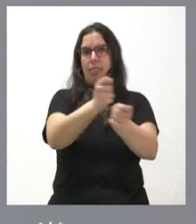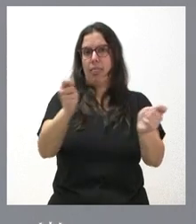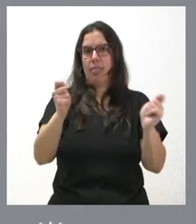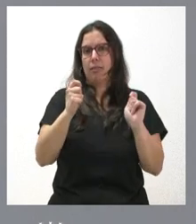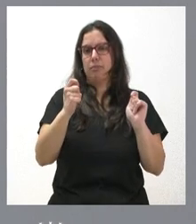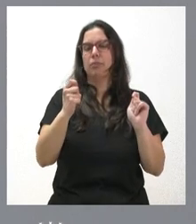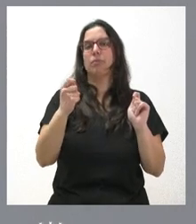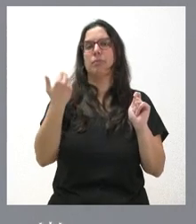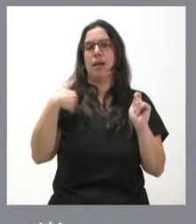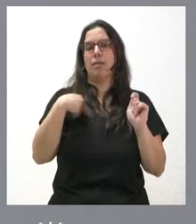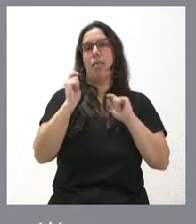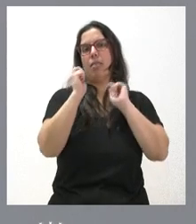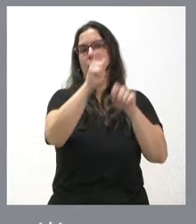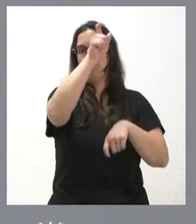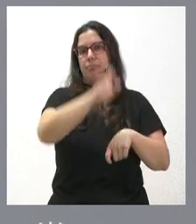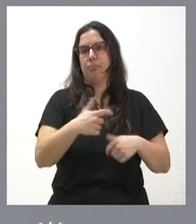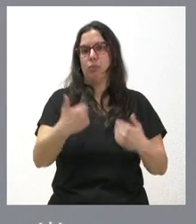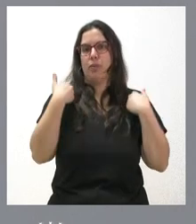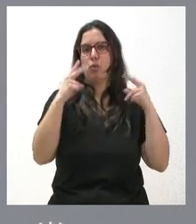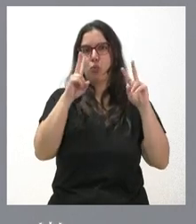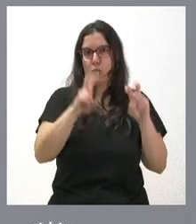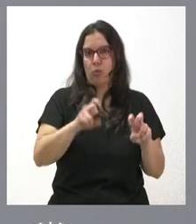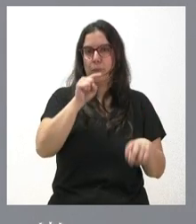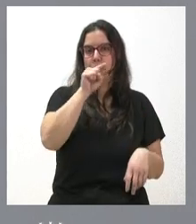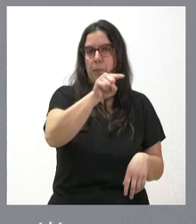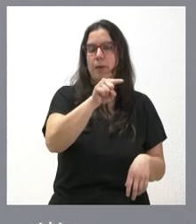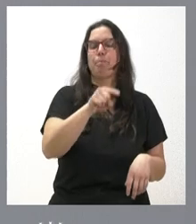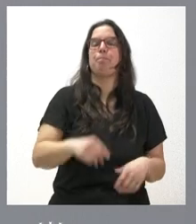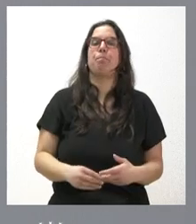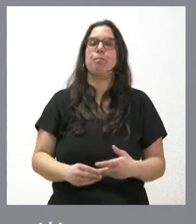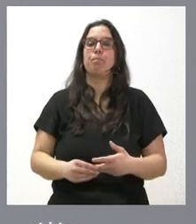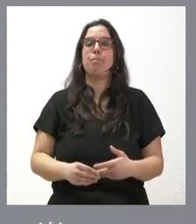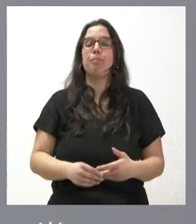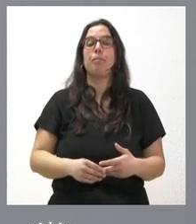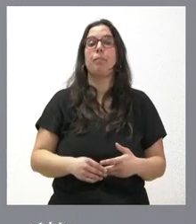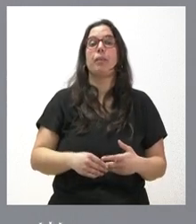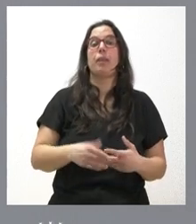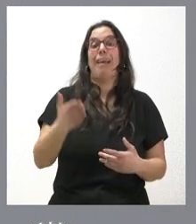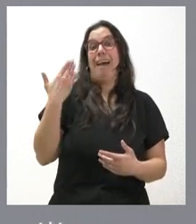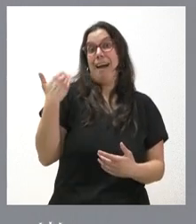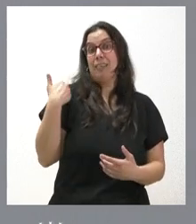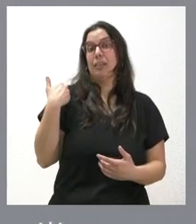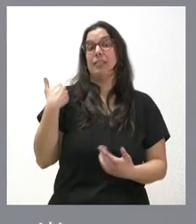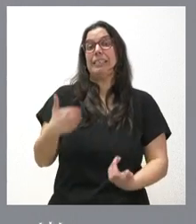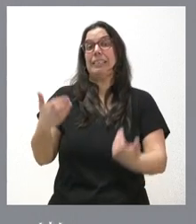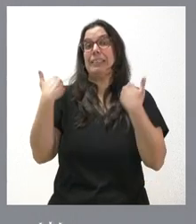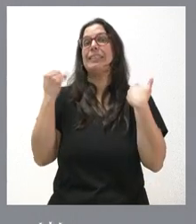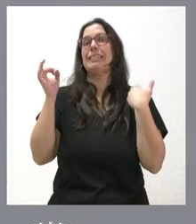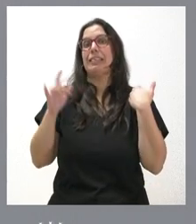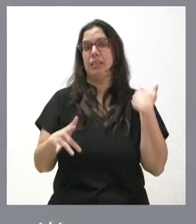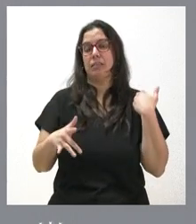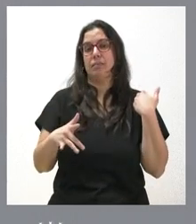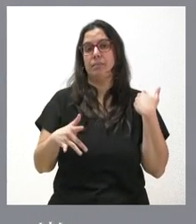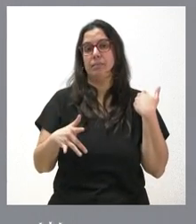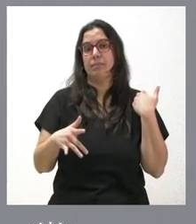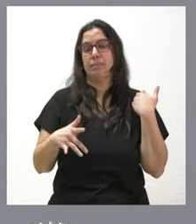nueva responsabilidad en la documentación que se les entrega habitualmente sustituye en esa responsabilidad